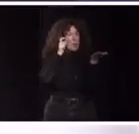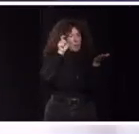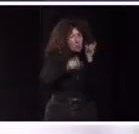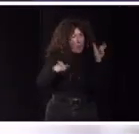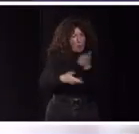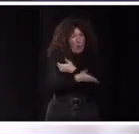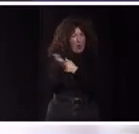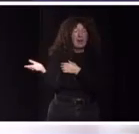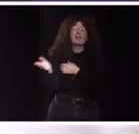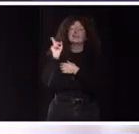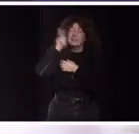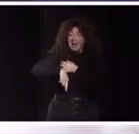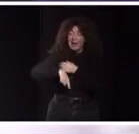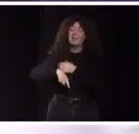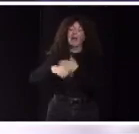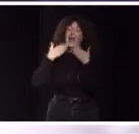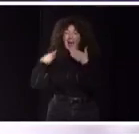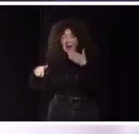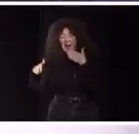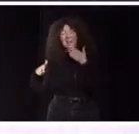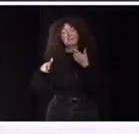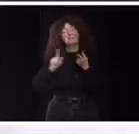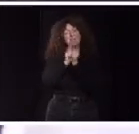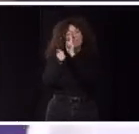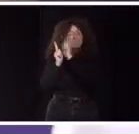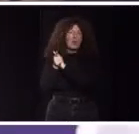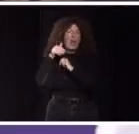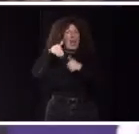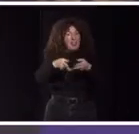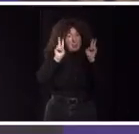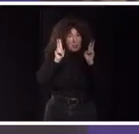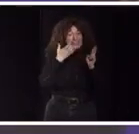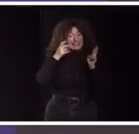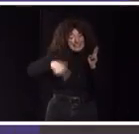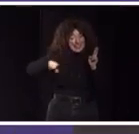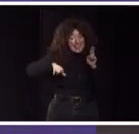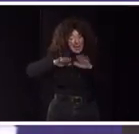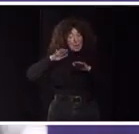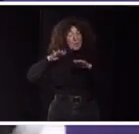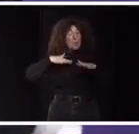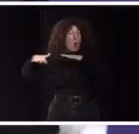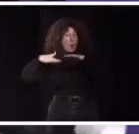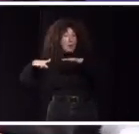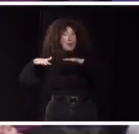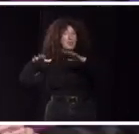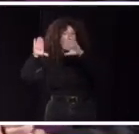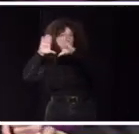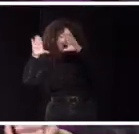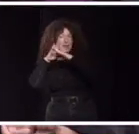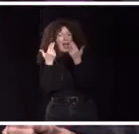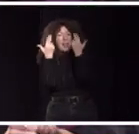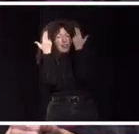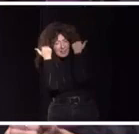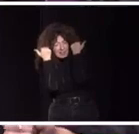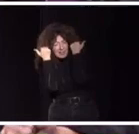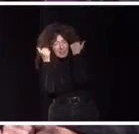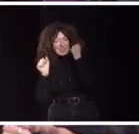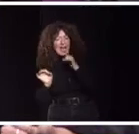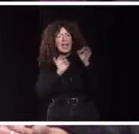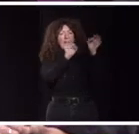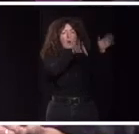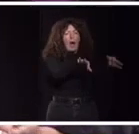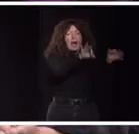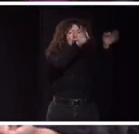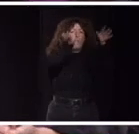procesos de transformación democrática. Si consiguen disciplinar al movimiento feminista, conseguirán disciplinar a muchos de nuestros pueblos y